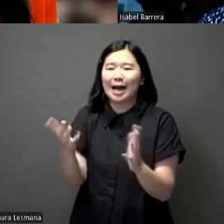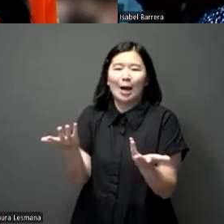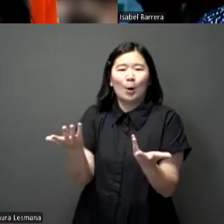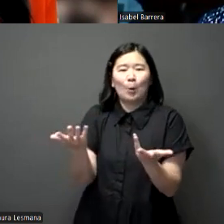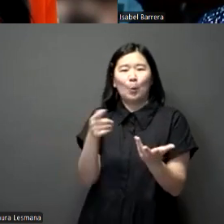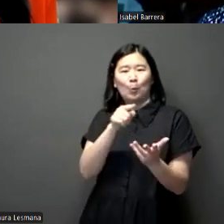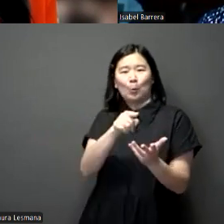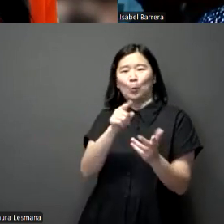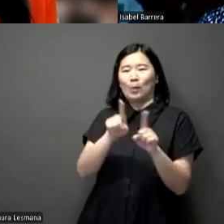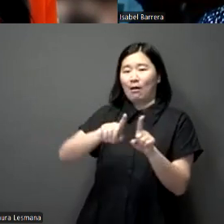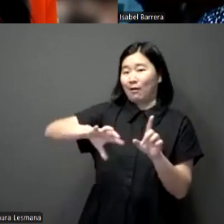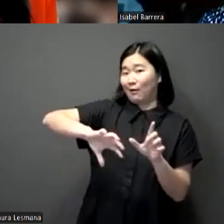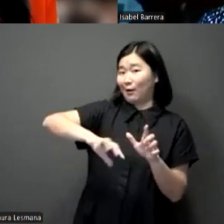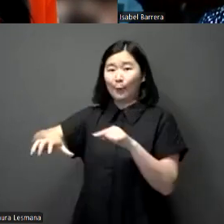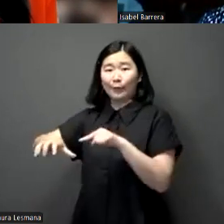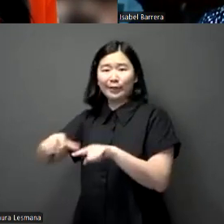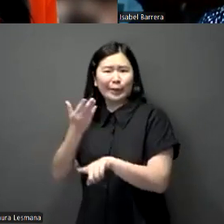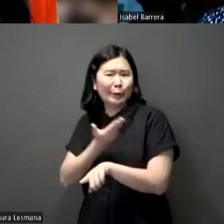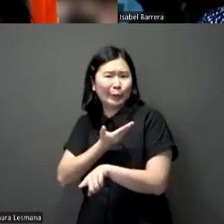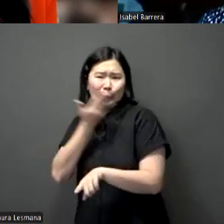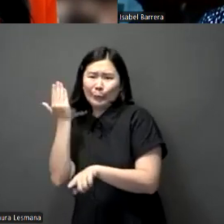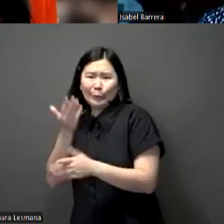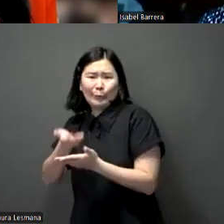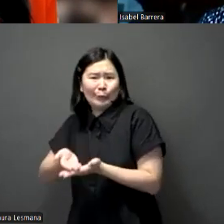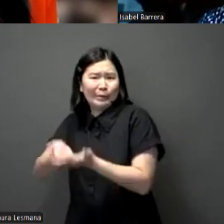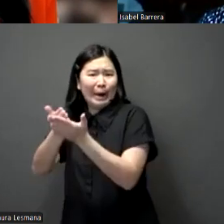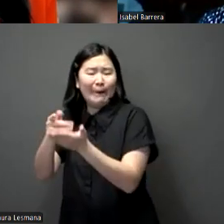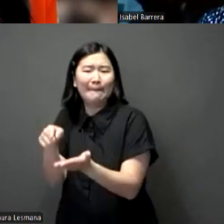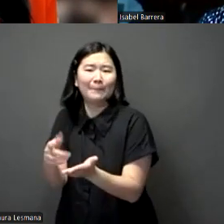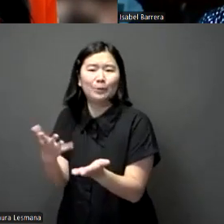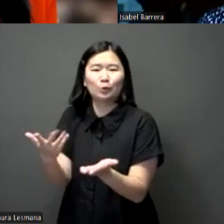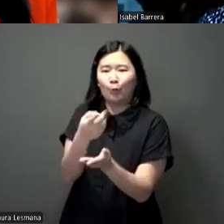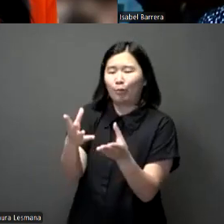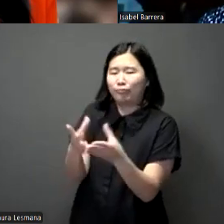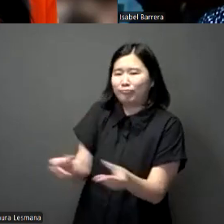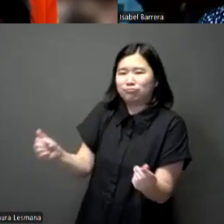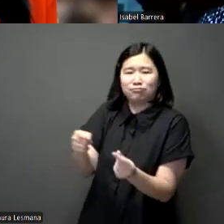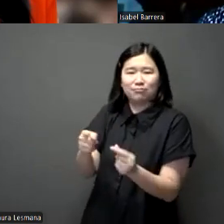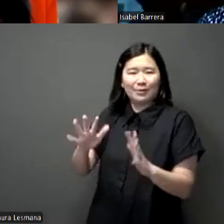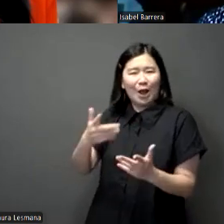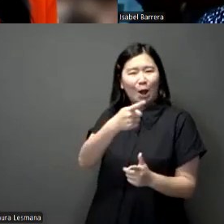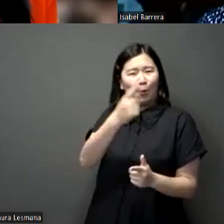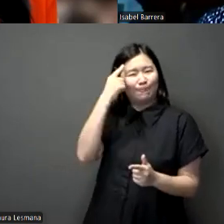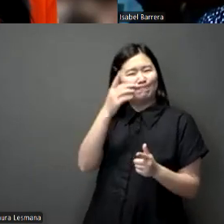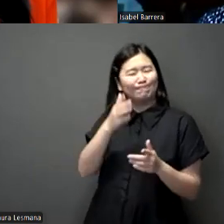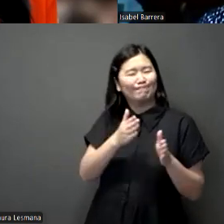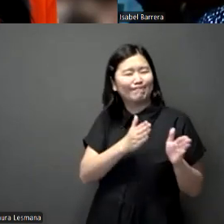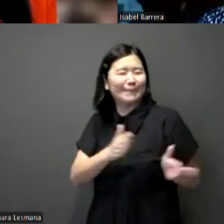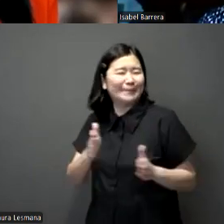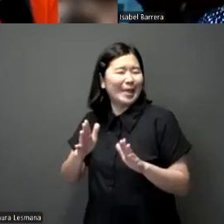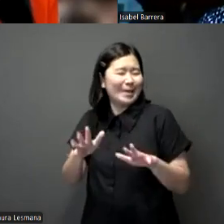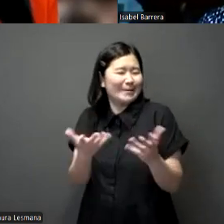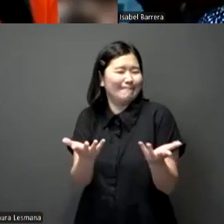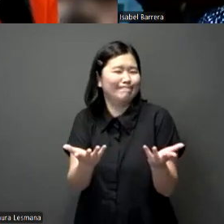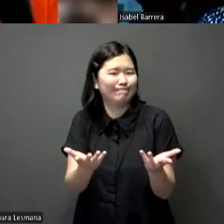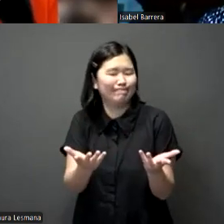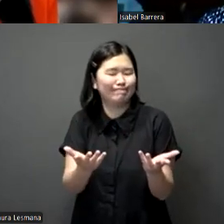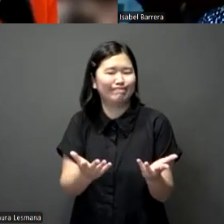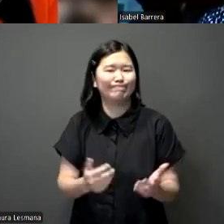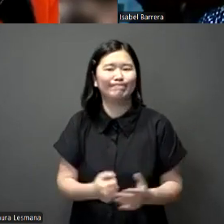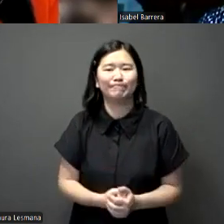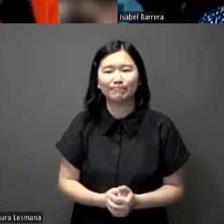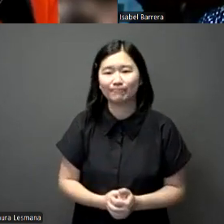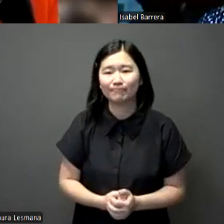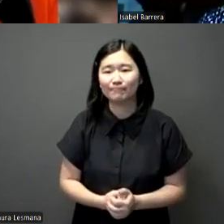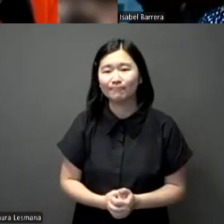muy amplia, así que dejo el piso para quien quiera arrancar. Vanessa, antes de que nuestros colegas del Ministerio de Salud de